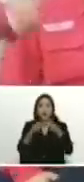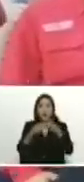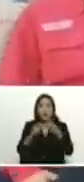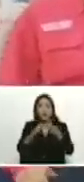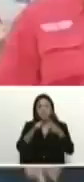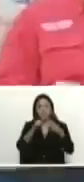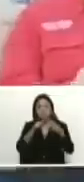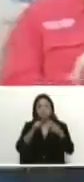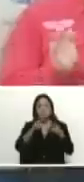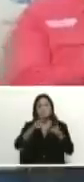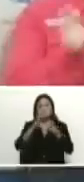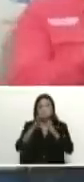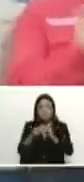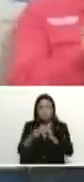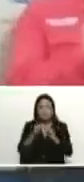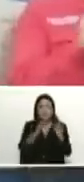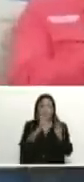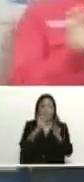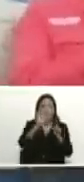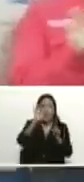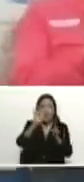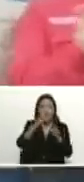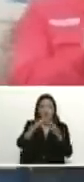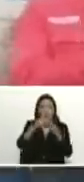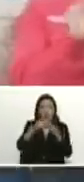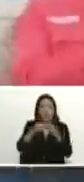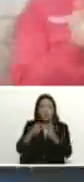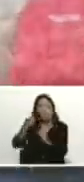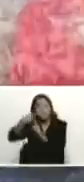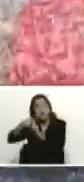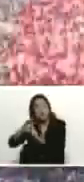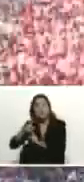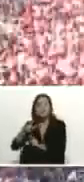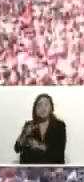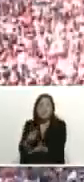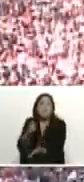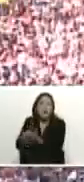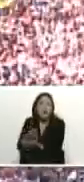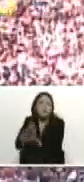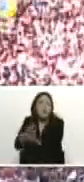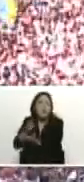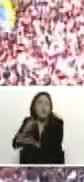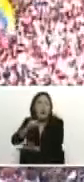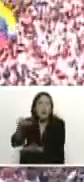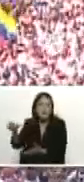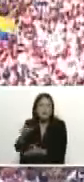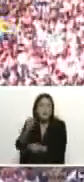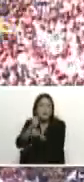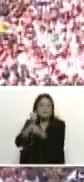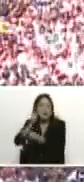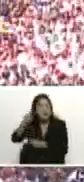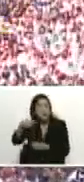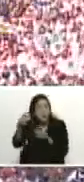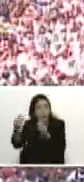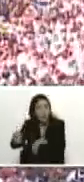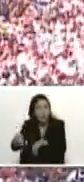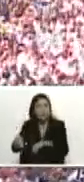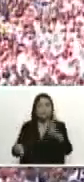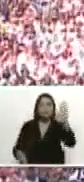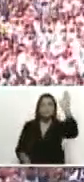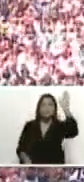indexado, además del salario que los trabajadores ganan. ¿Ustedes están de acuerdo? ¿Levantan